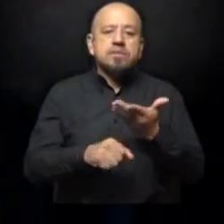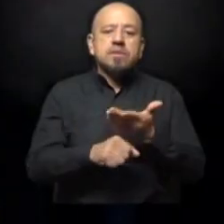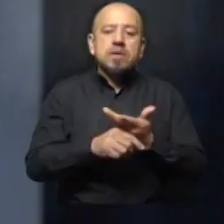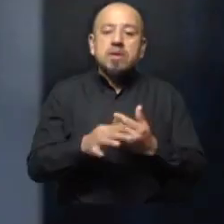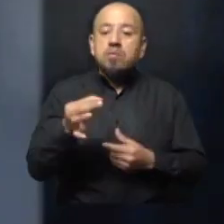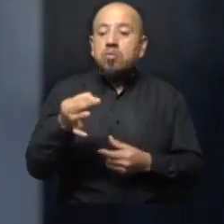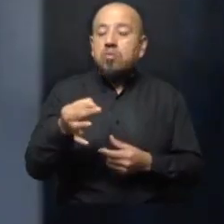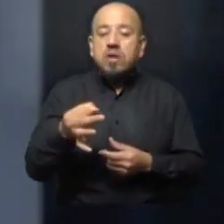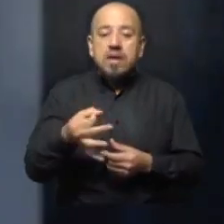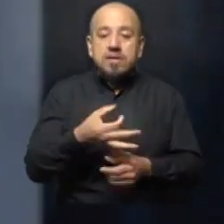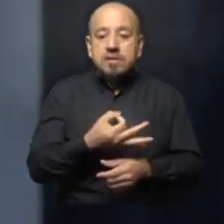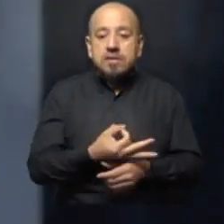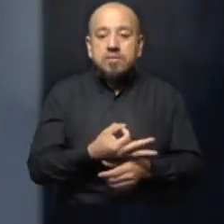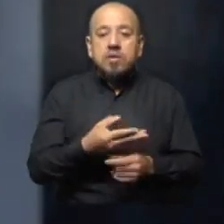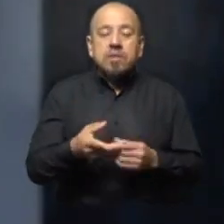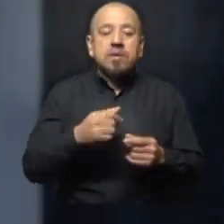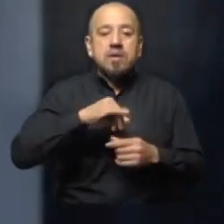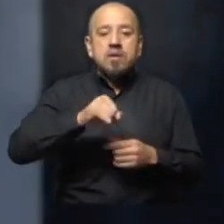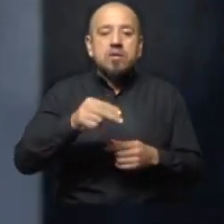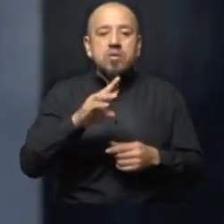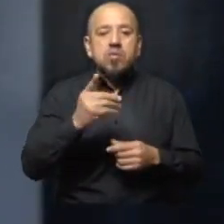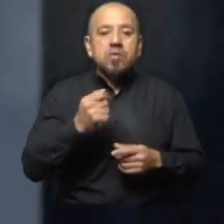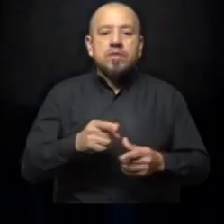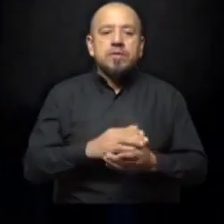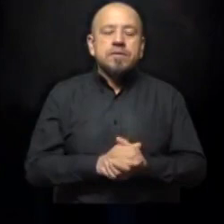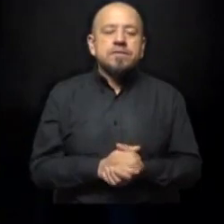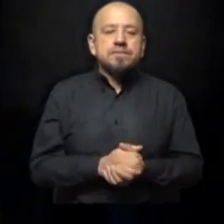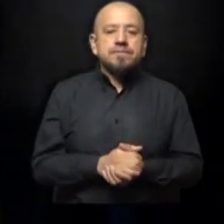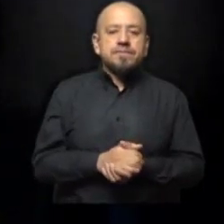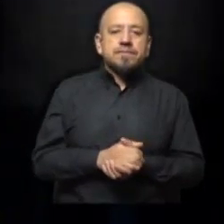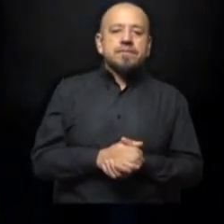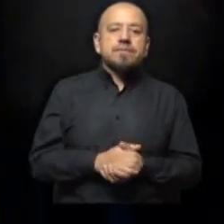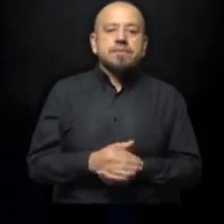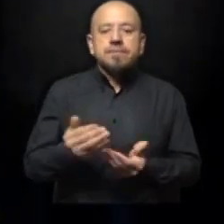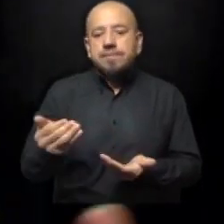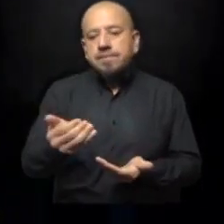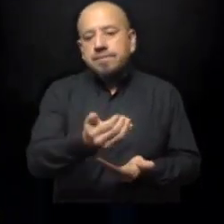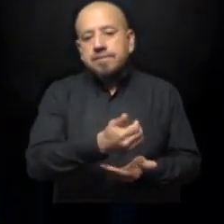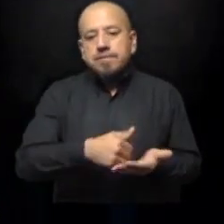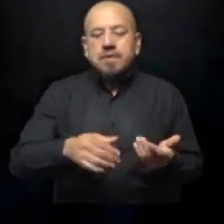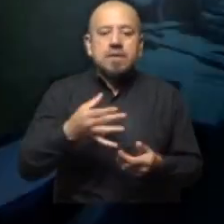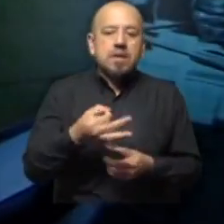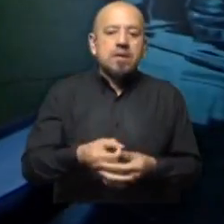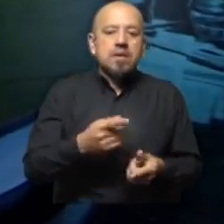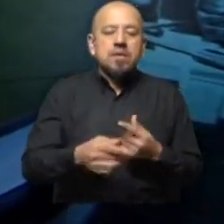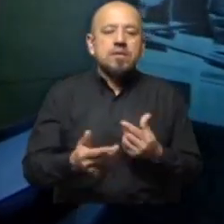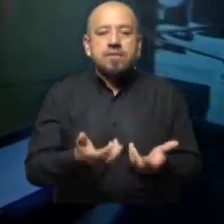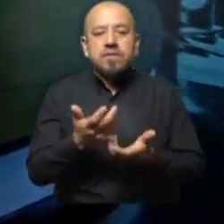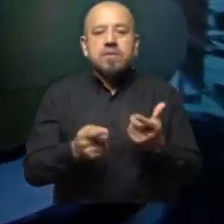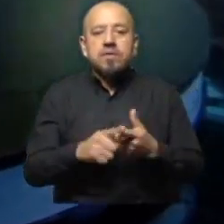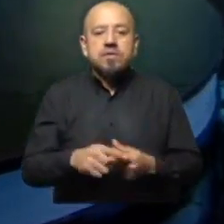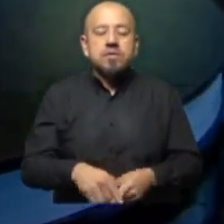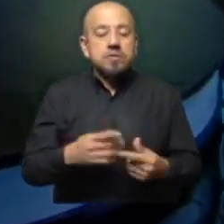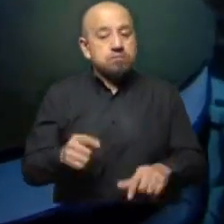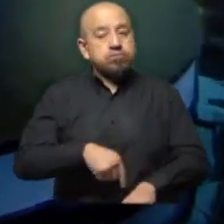y bueno con mucho juntar las moneditas de prender los fuegos estar guarda mucha plata media muchas